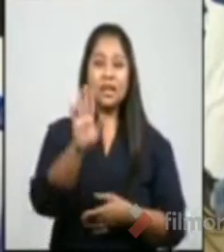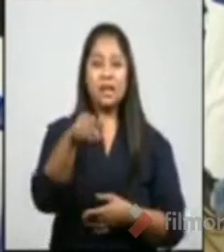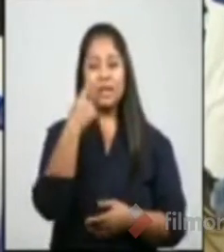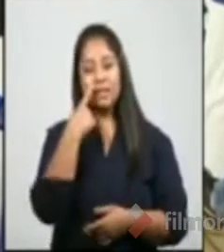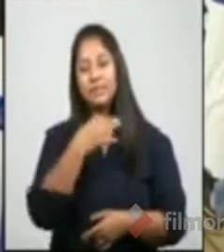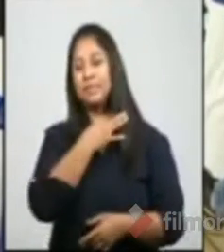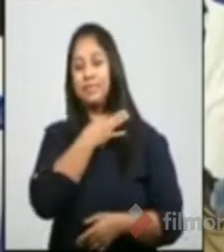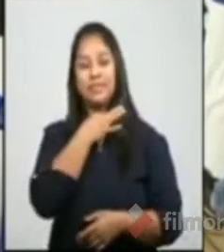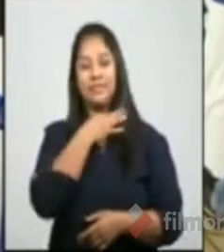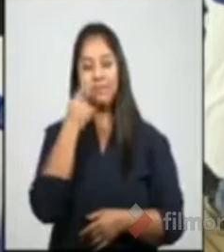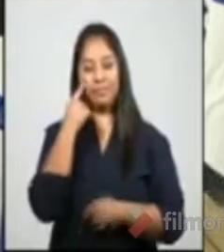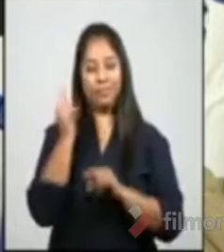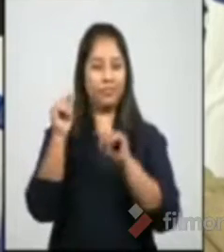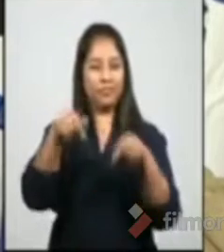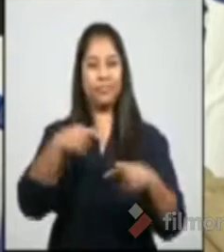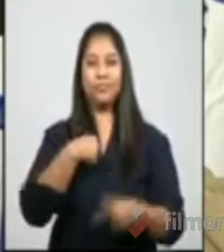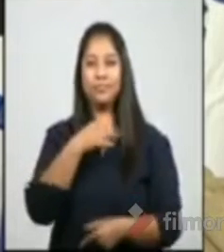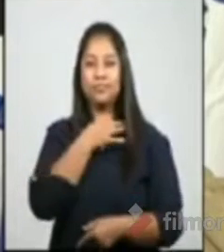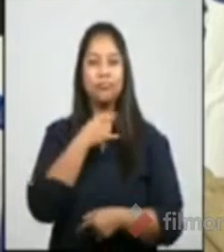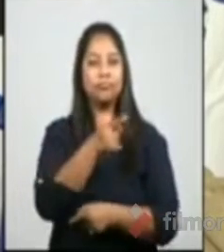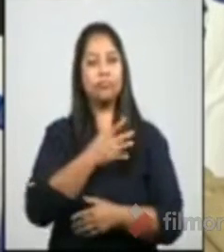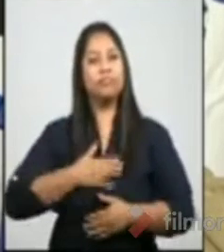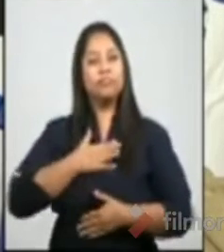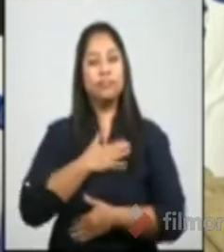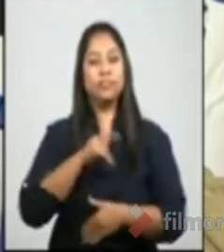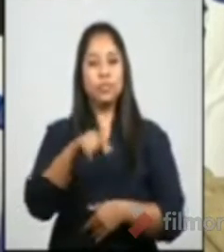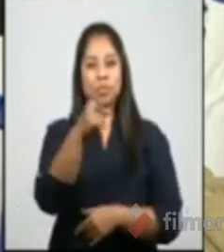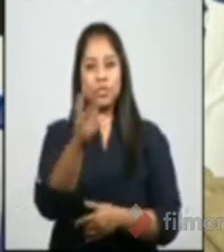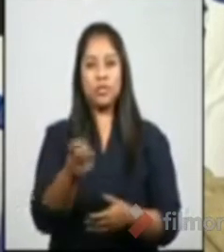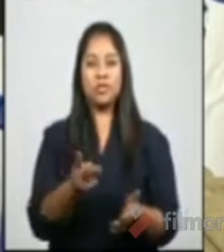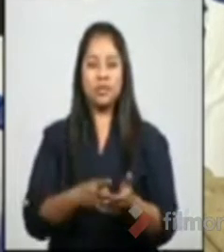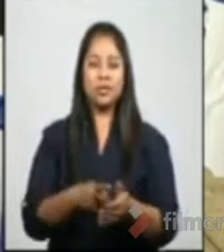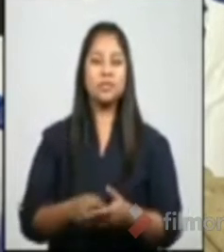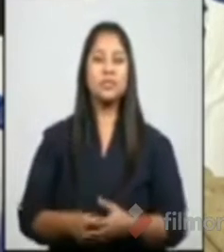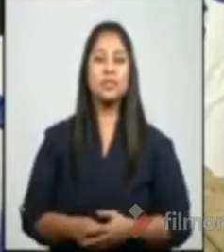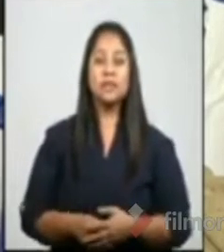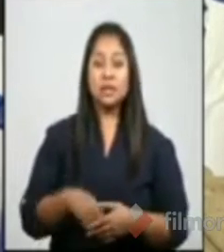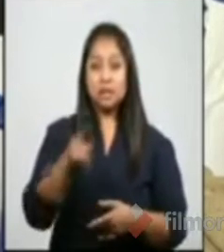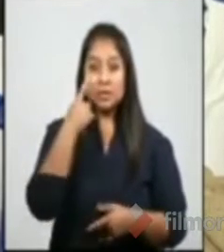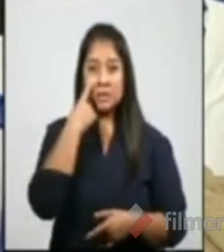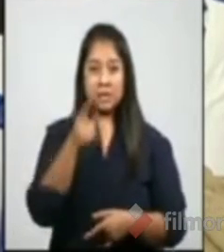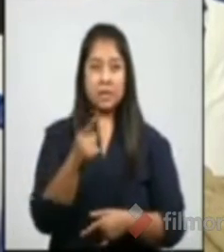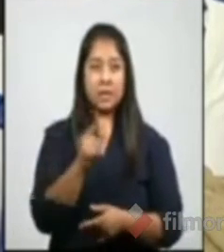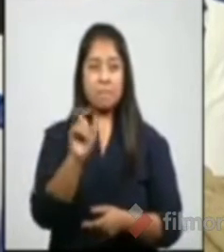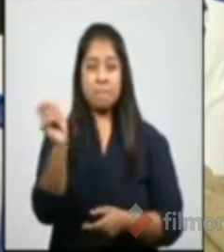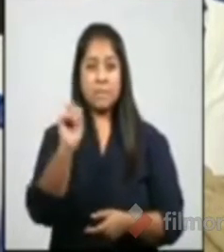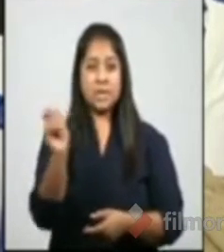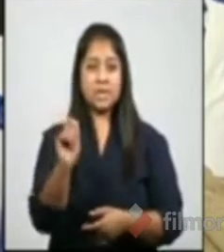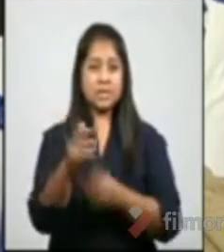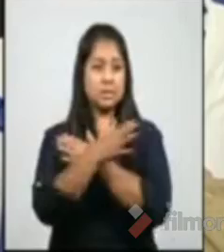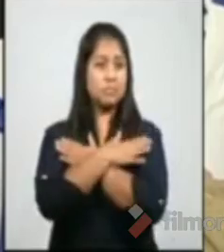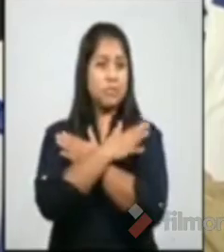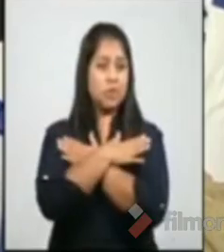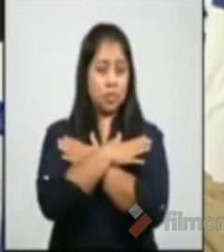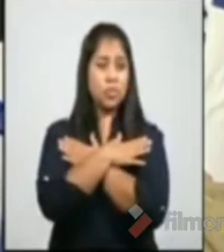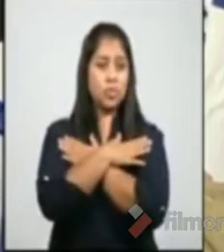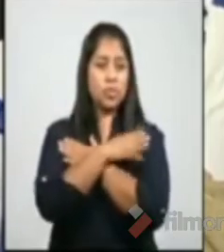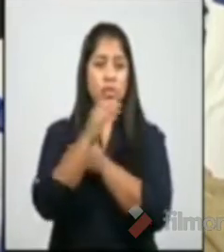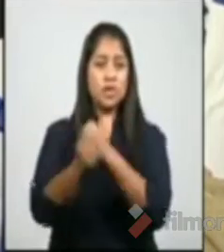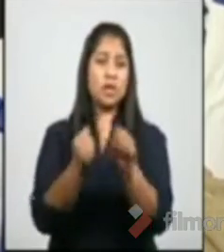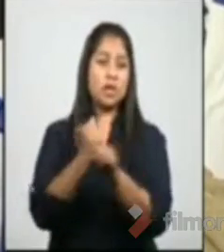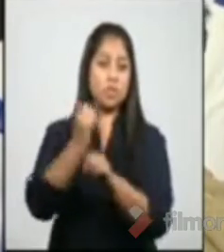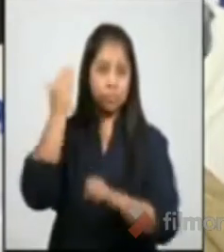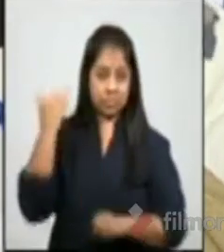verdadero gusto estar hoy aquí con ustedes una vez más. Corría el mes de mayo del año